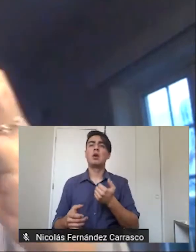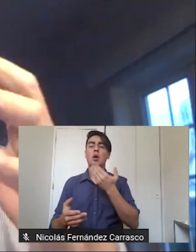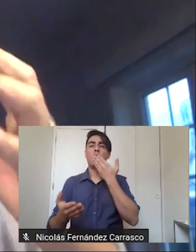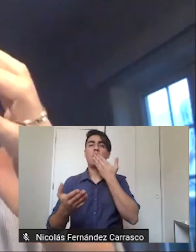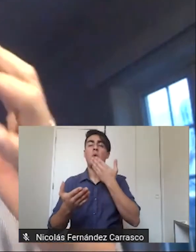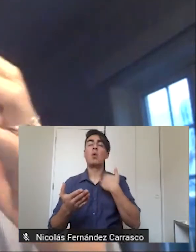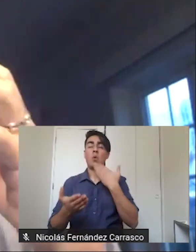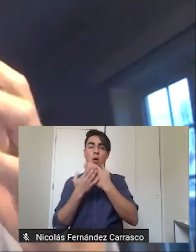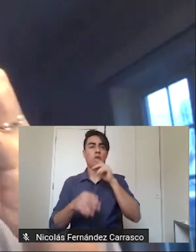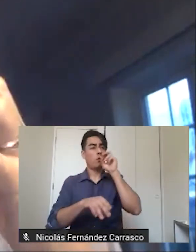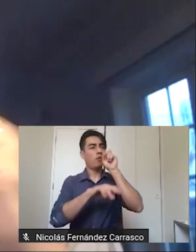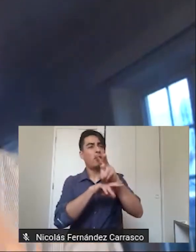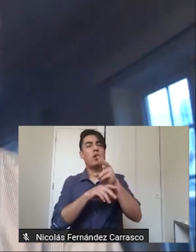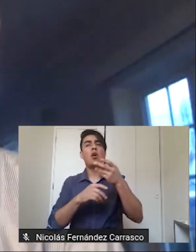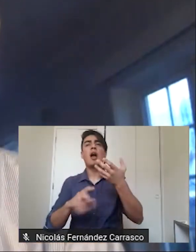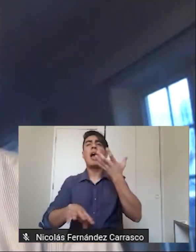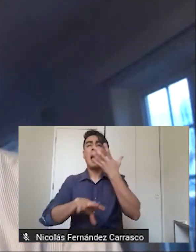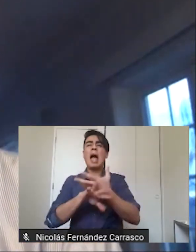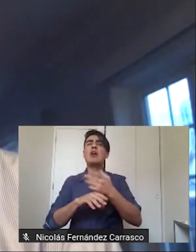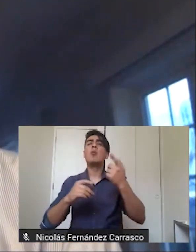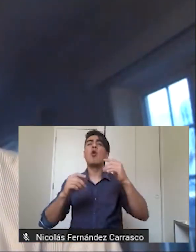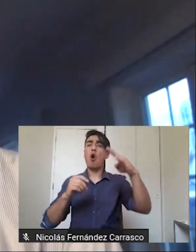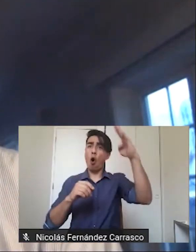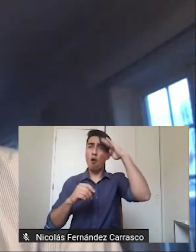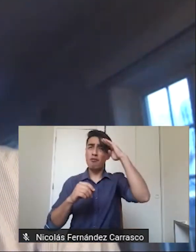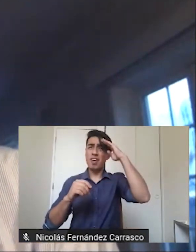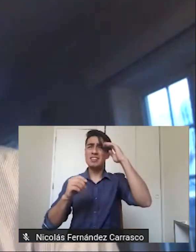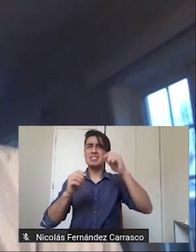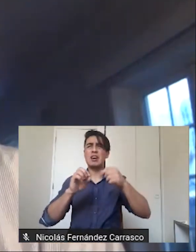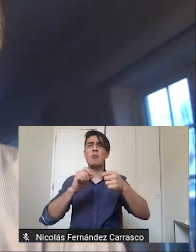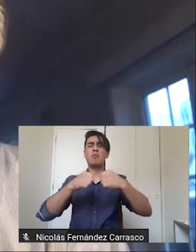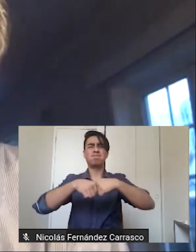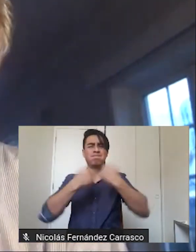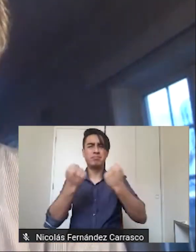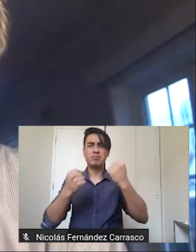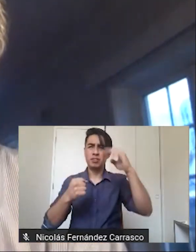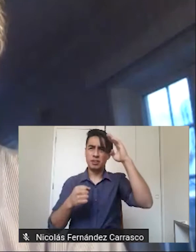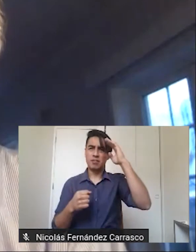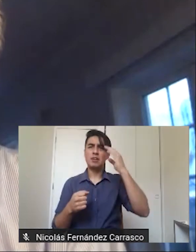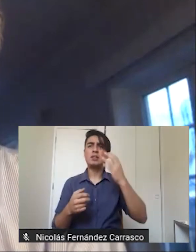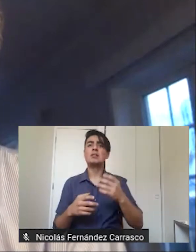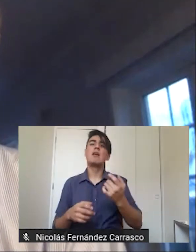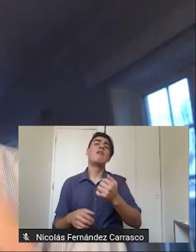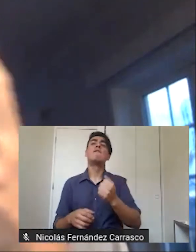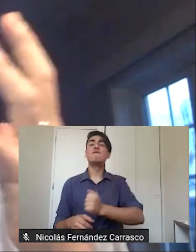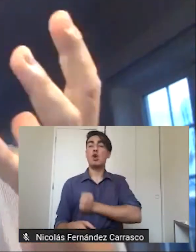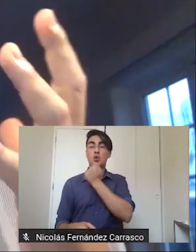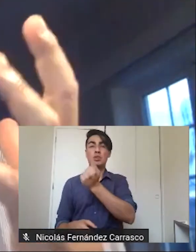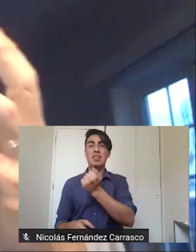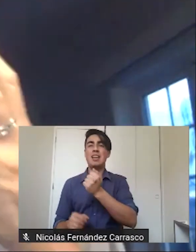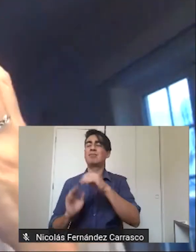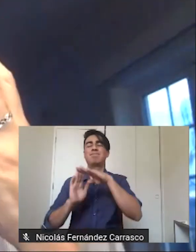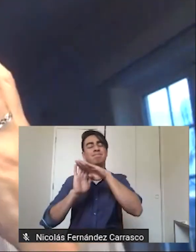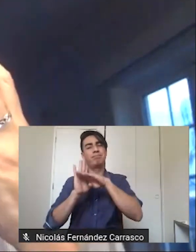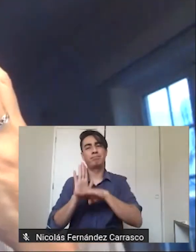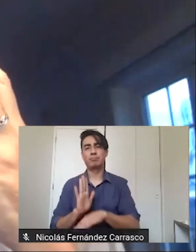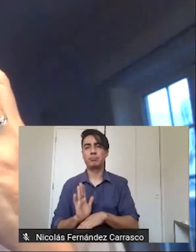de confianza durante mucho tiempo, la voluntad es escasa. ¿Cómo